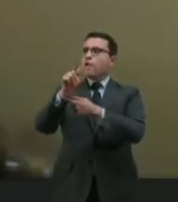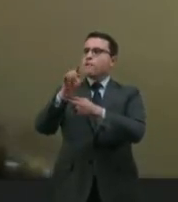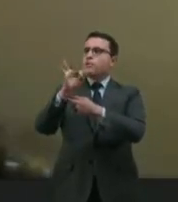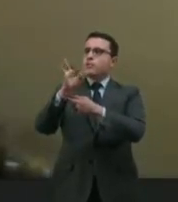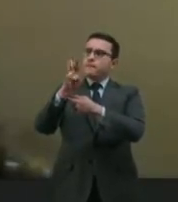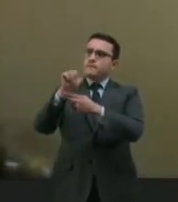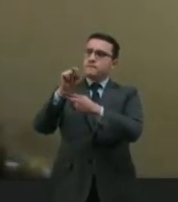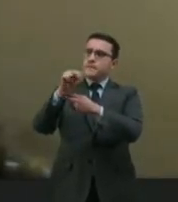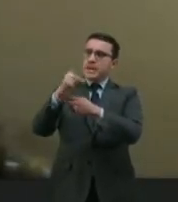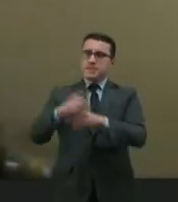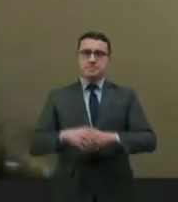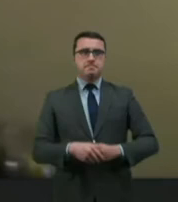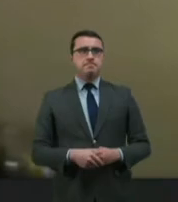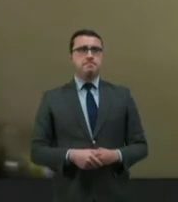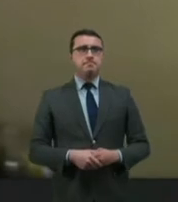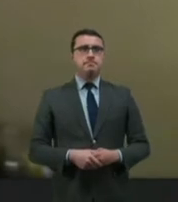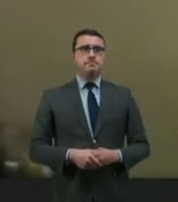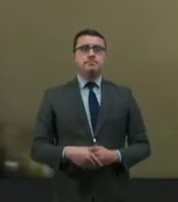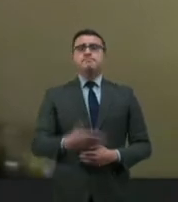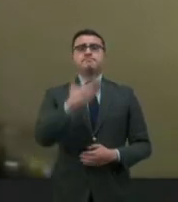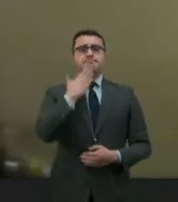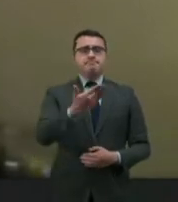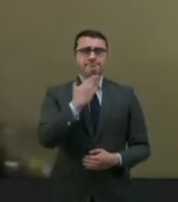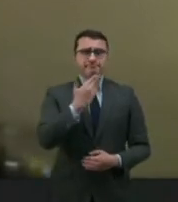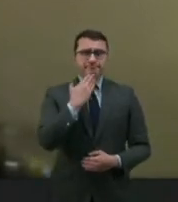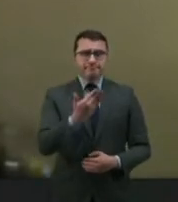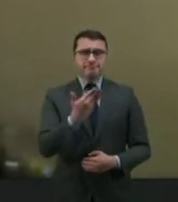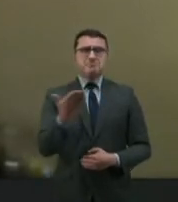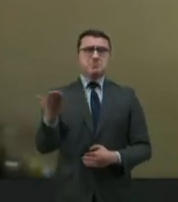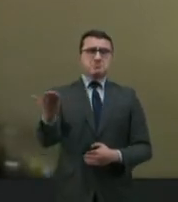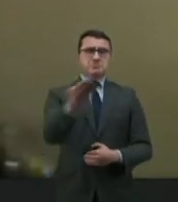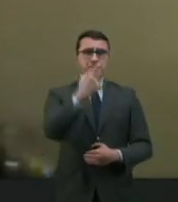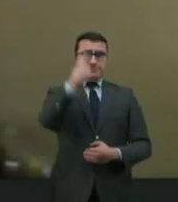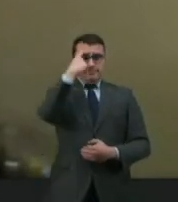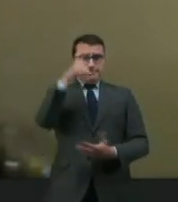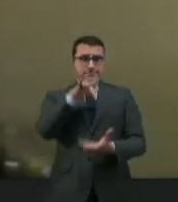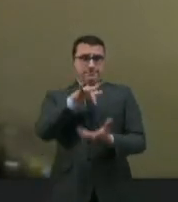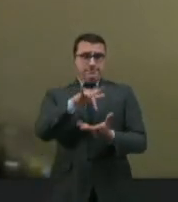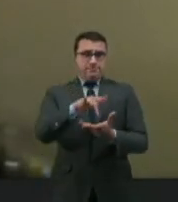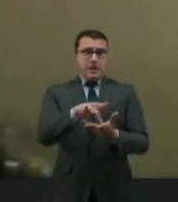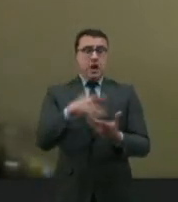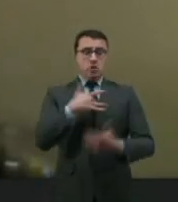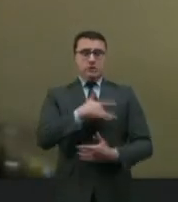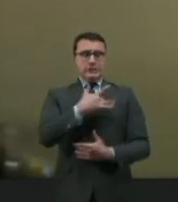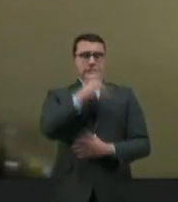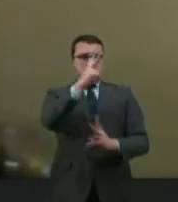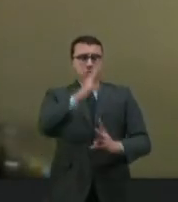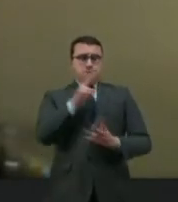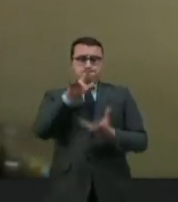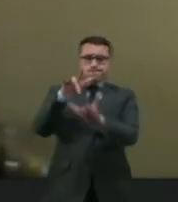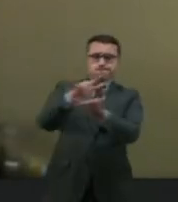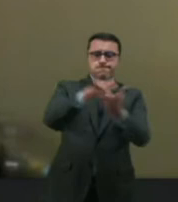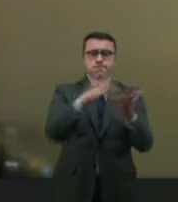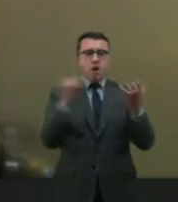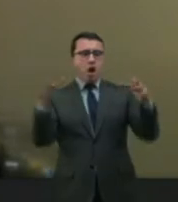Pues muchísimas gracias por tenernos, por tenerme a mí aquí, darme el honor de participar en este